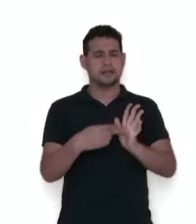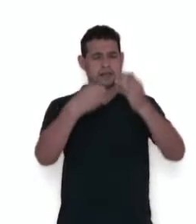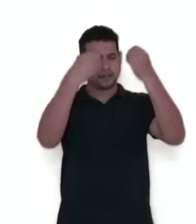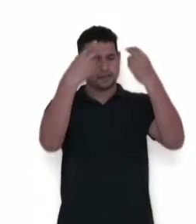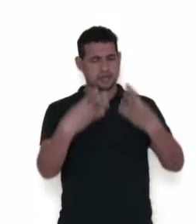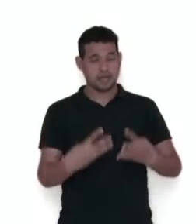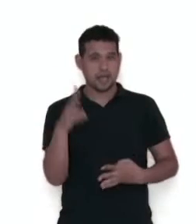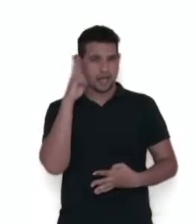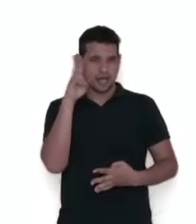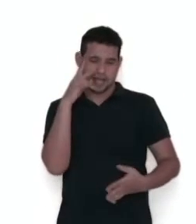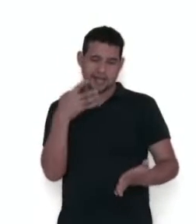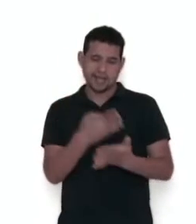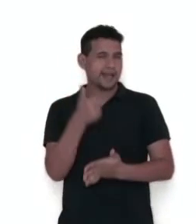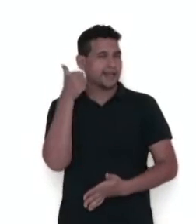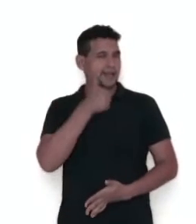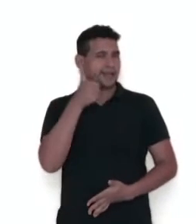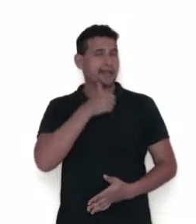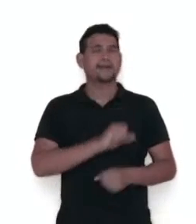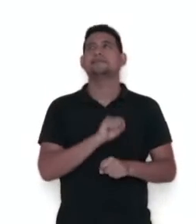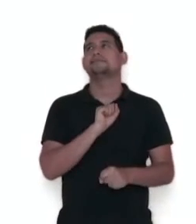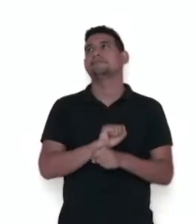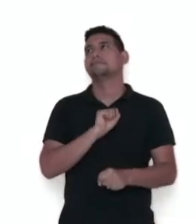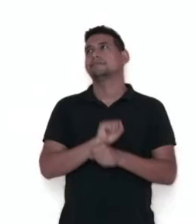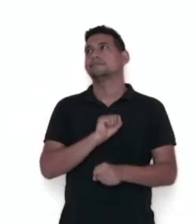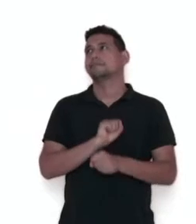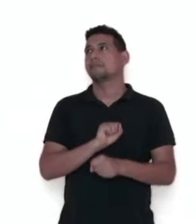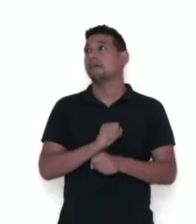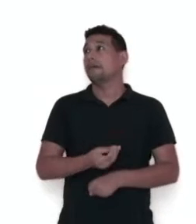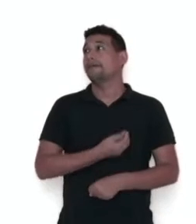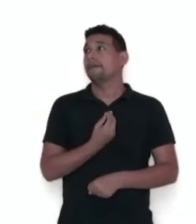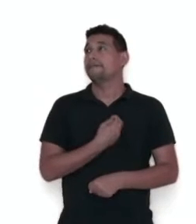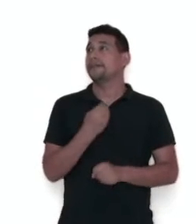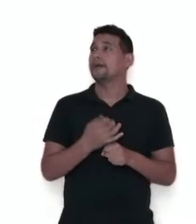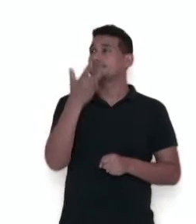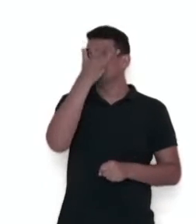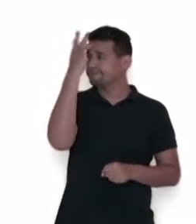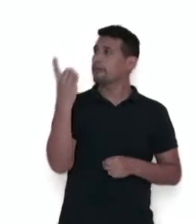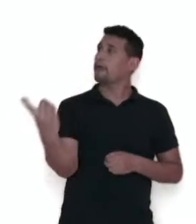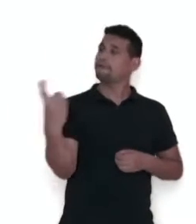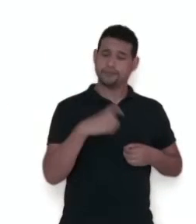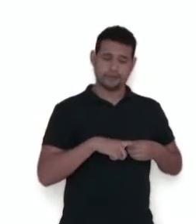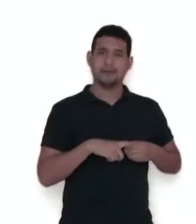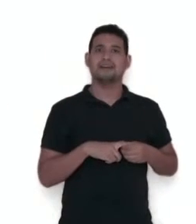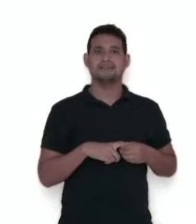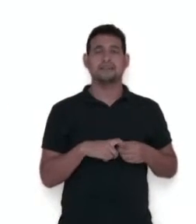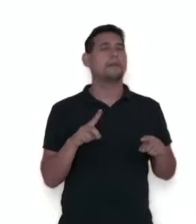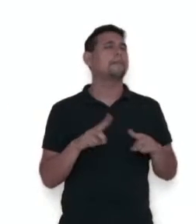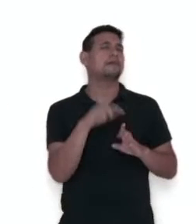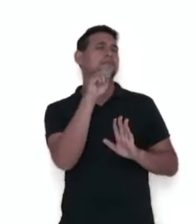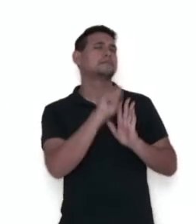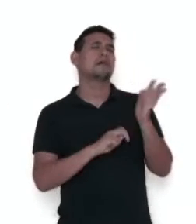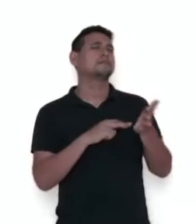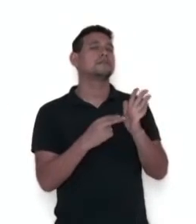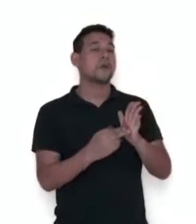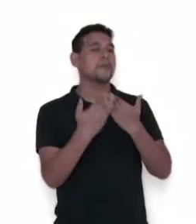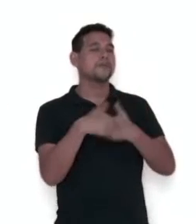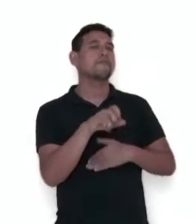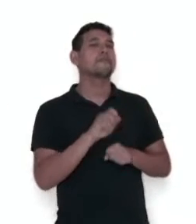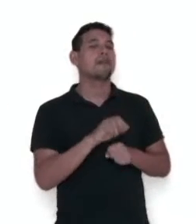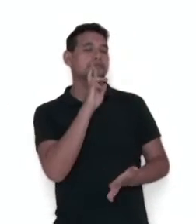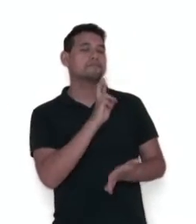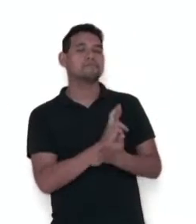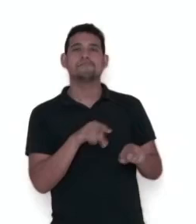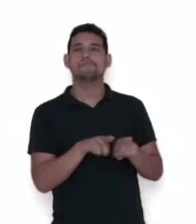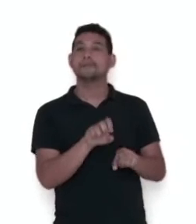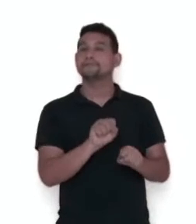historia de una mujer que esperó una vida por la vuelta de alguien. ¿Qué versos del texto pueden comprobar la